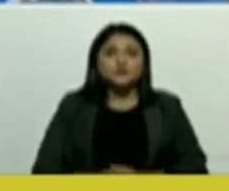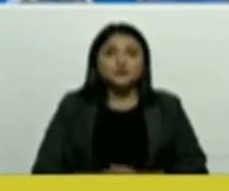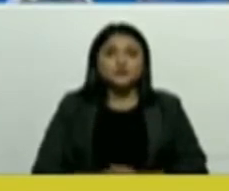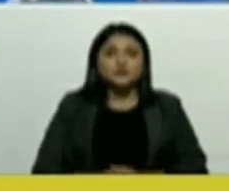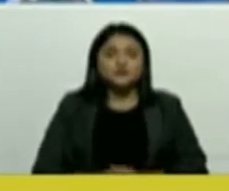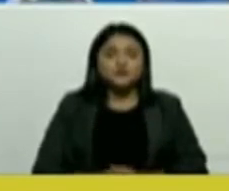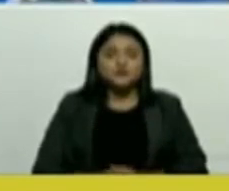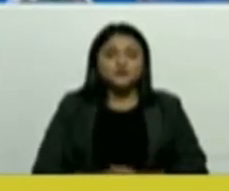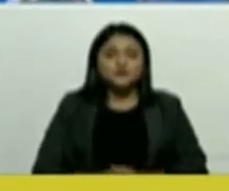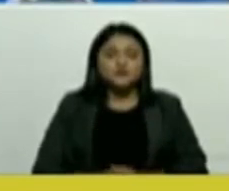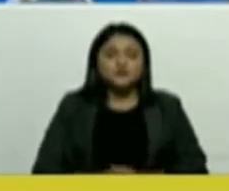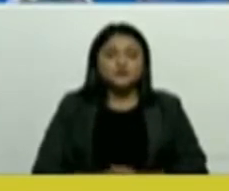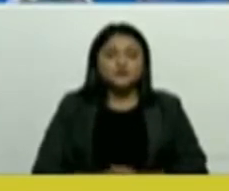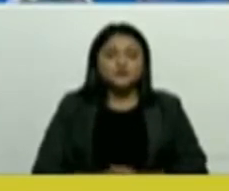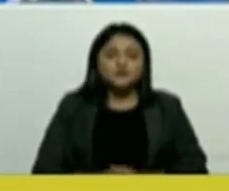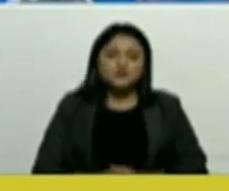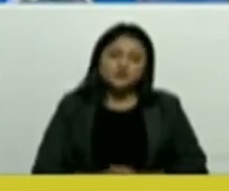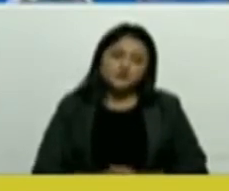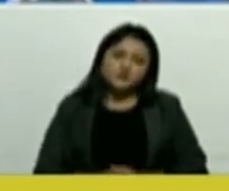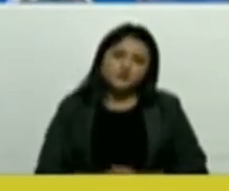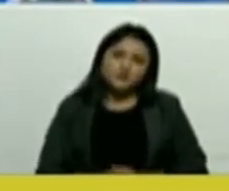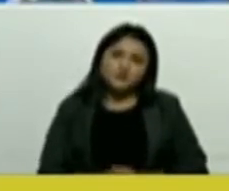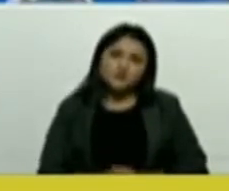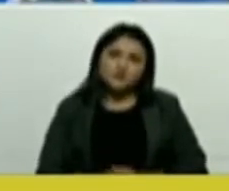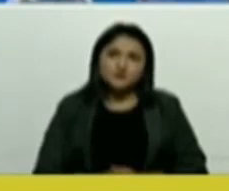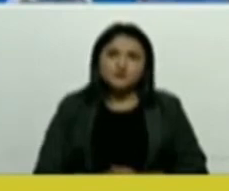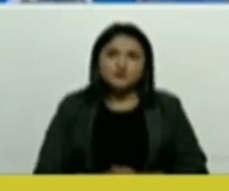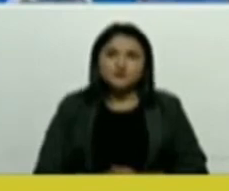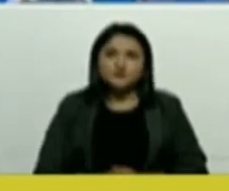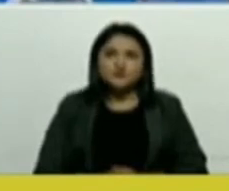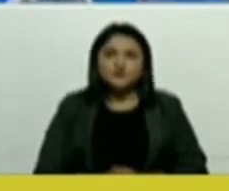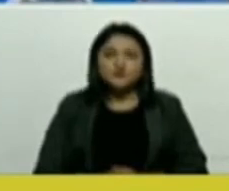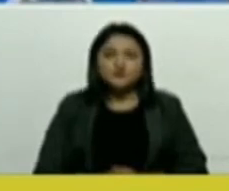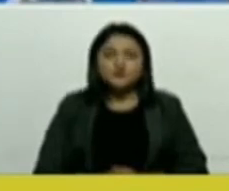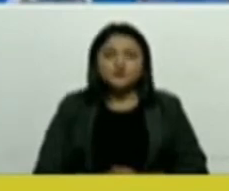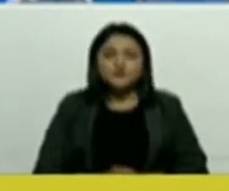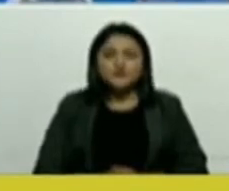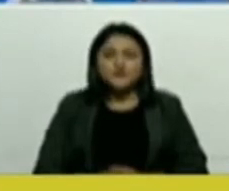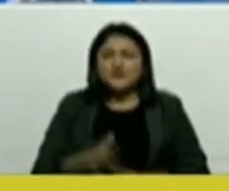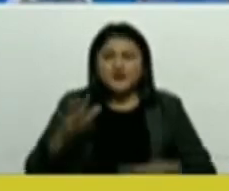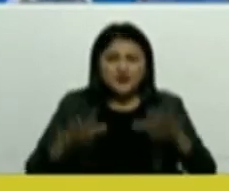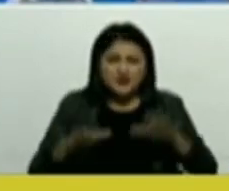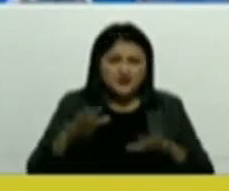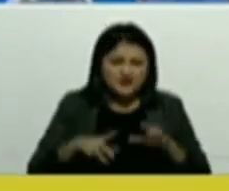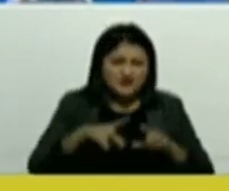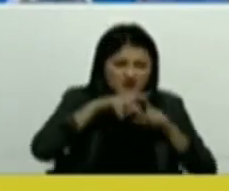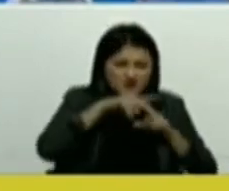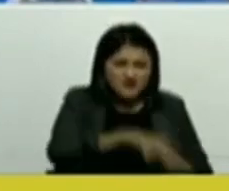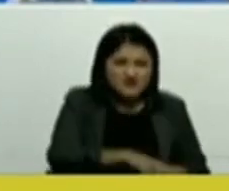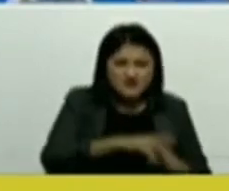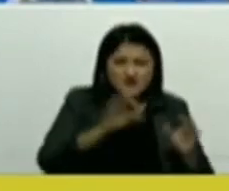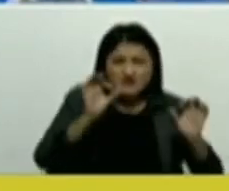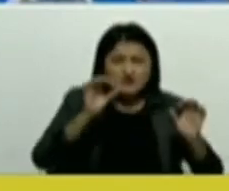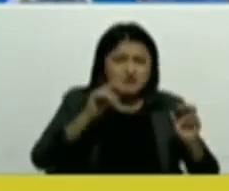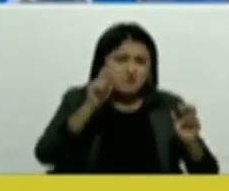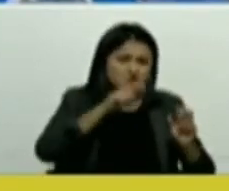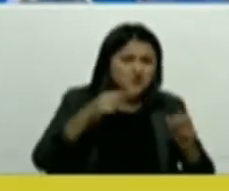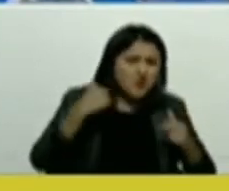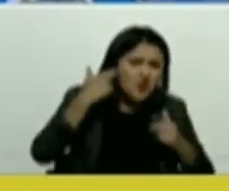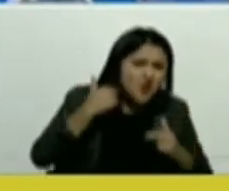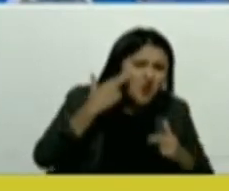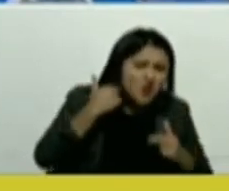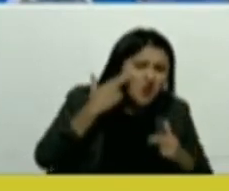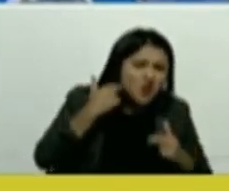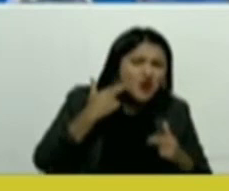had racist feelings against black people, aquellos con sentimientos racistas contra las personas de